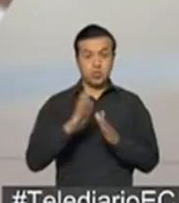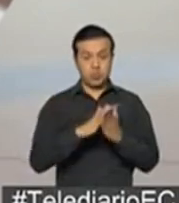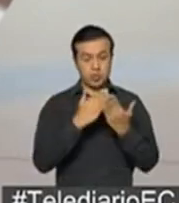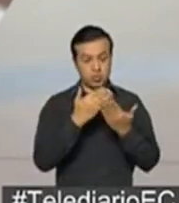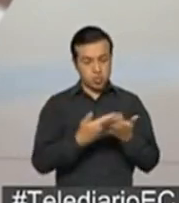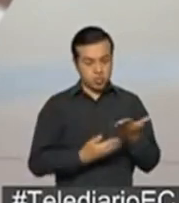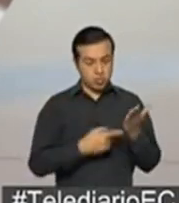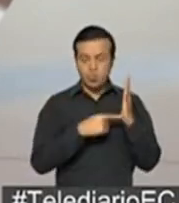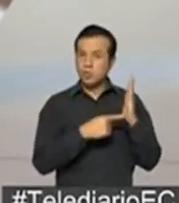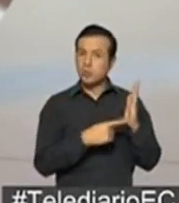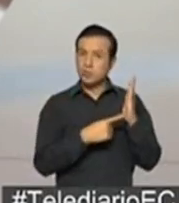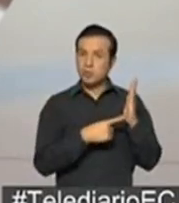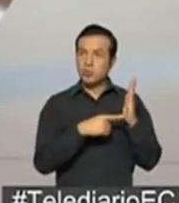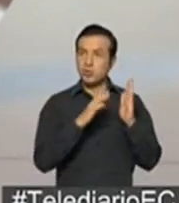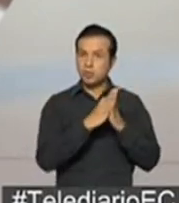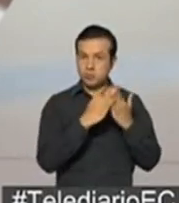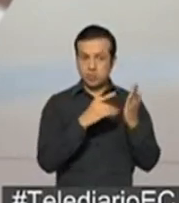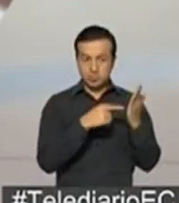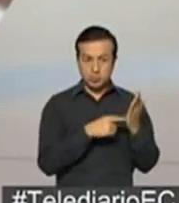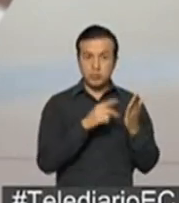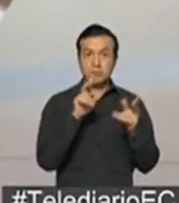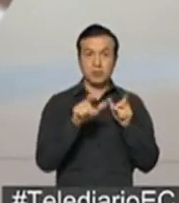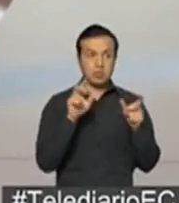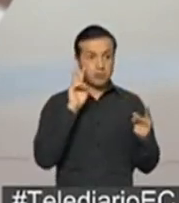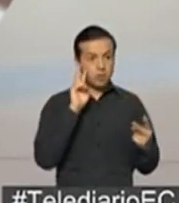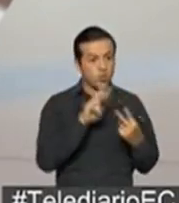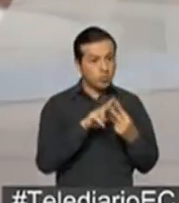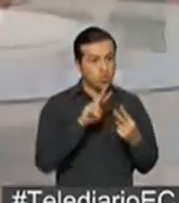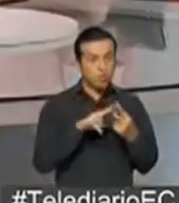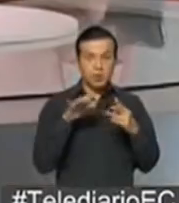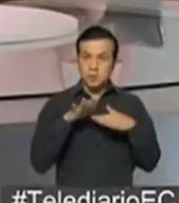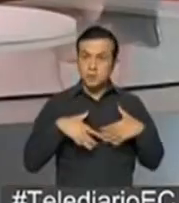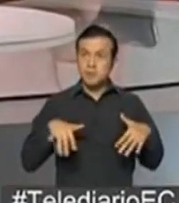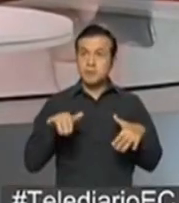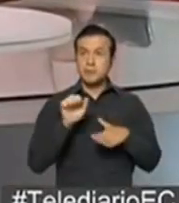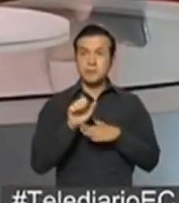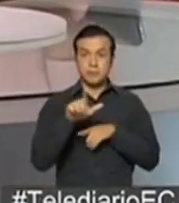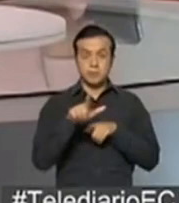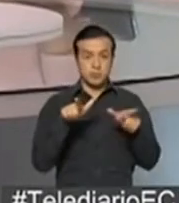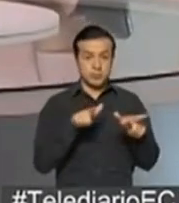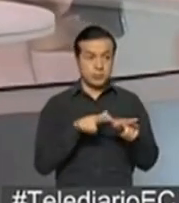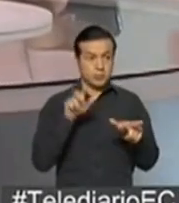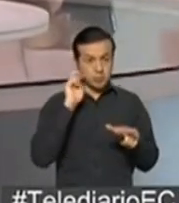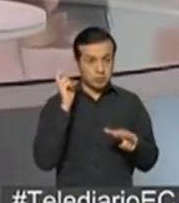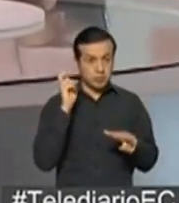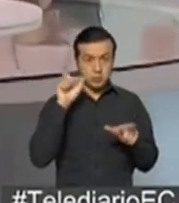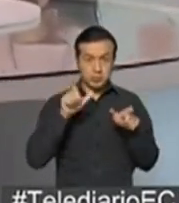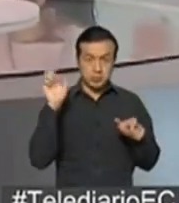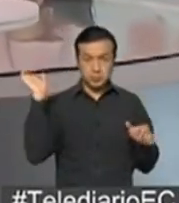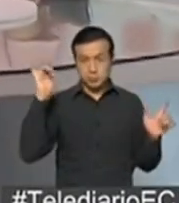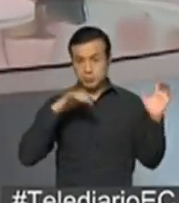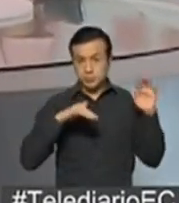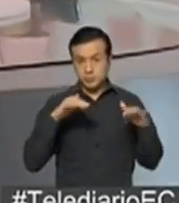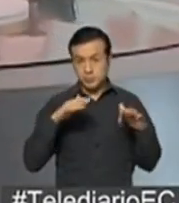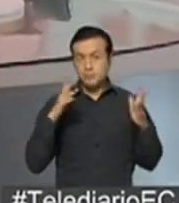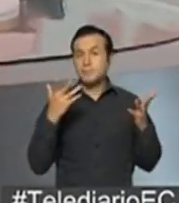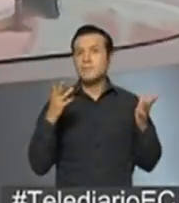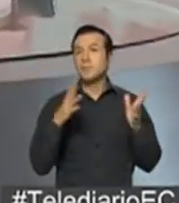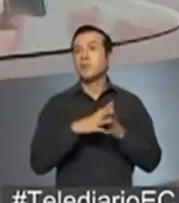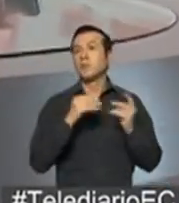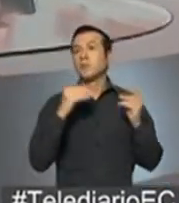estar en sus revistas, del que nos conozcan, que somos parte de, que somos un destino de esas líneas aéreas, es una